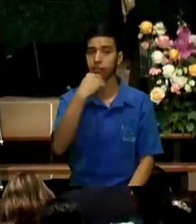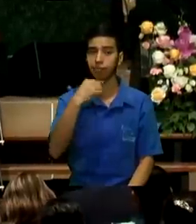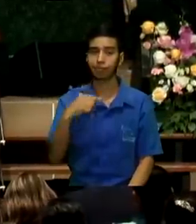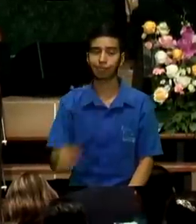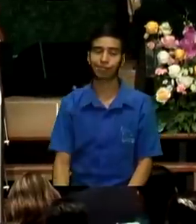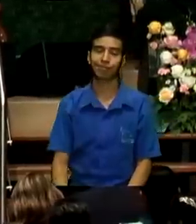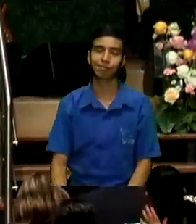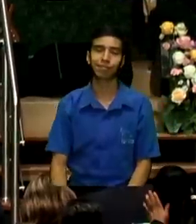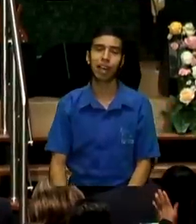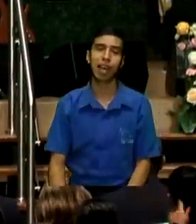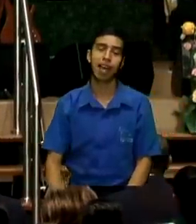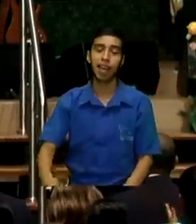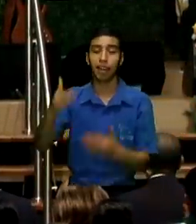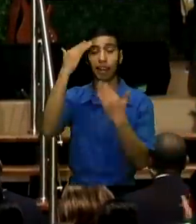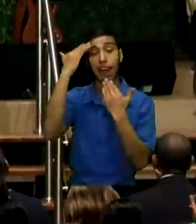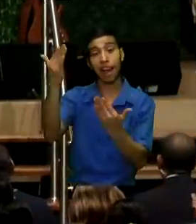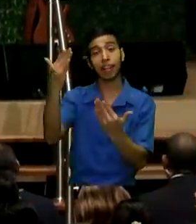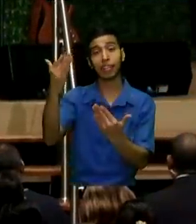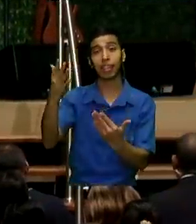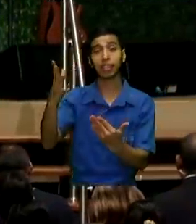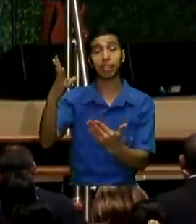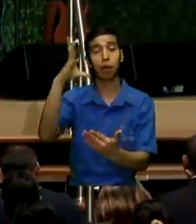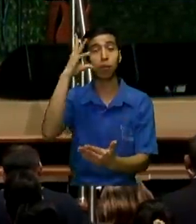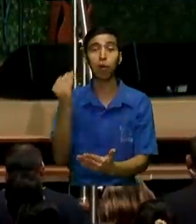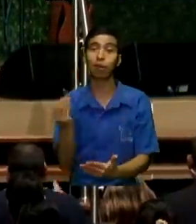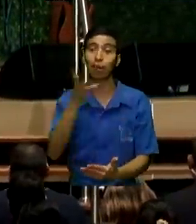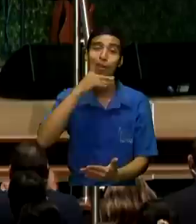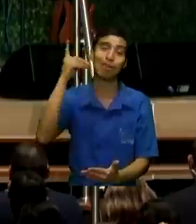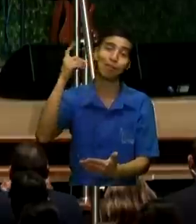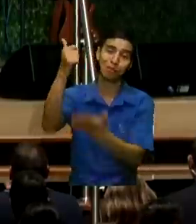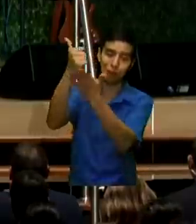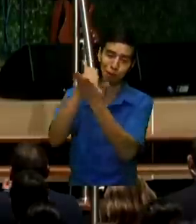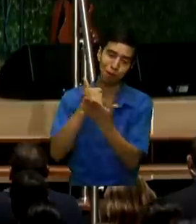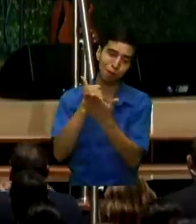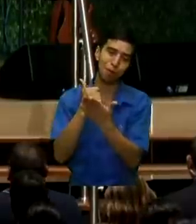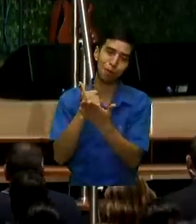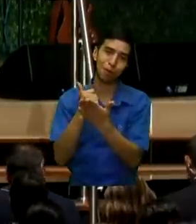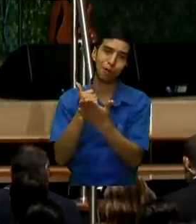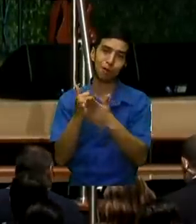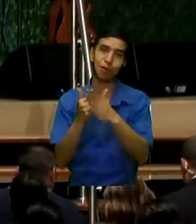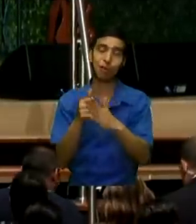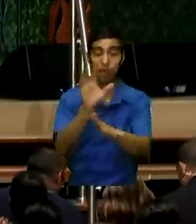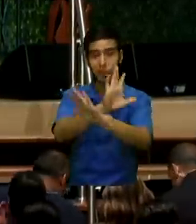¿Cuántos dan gloria a Dios porque el Señor resuelve nuestros problemas?